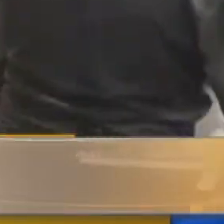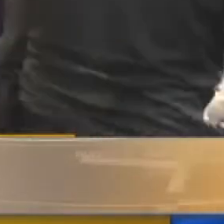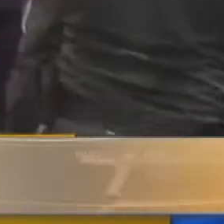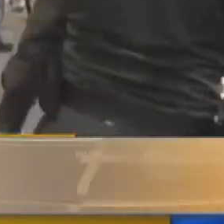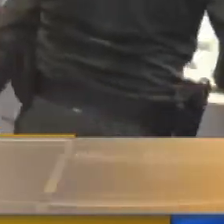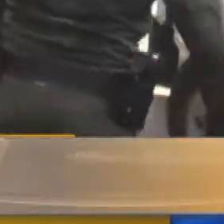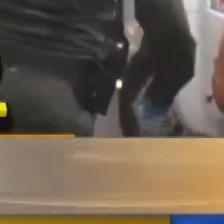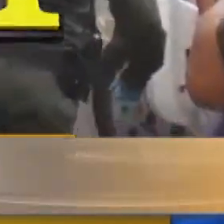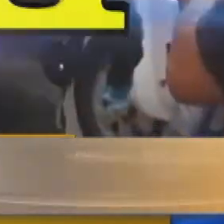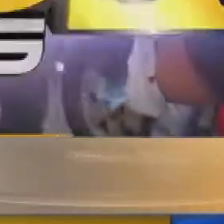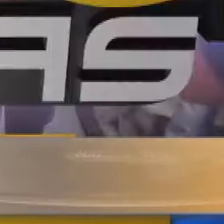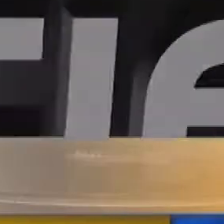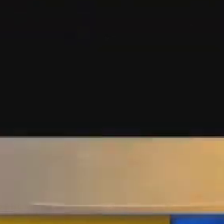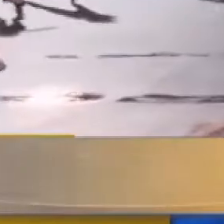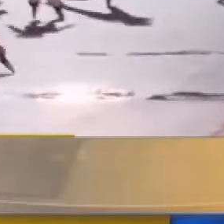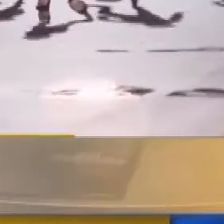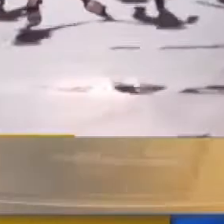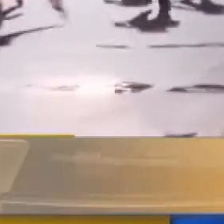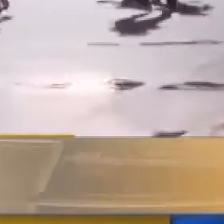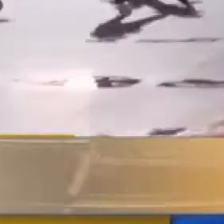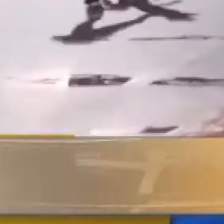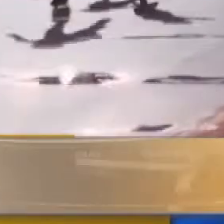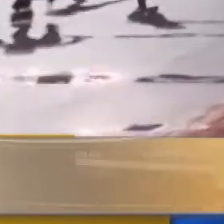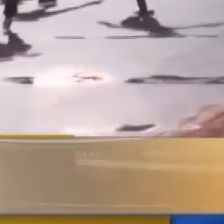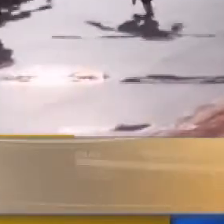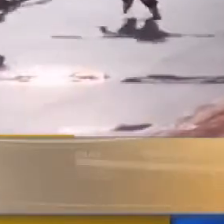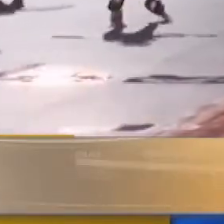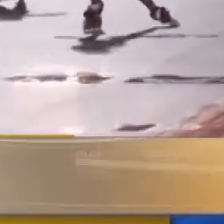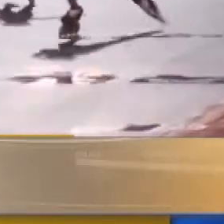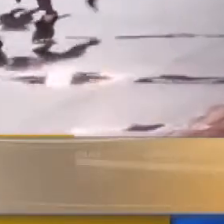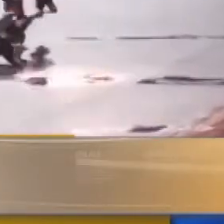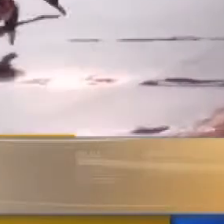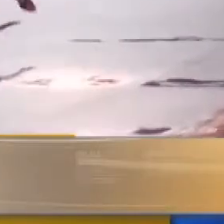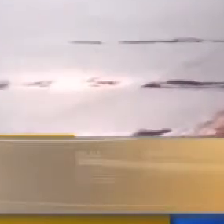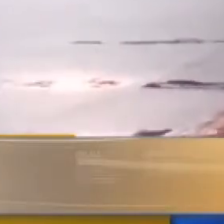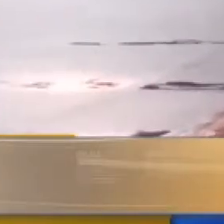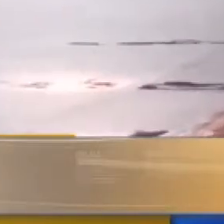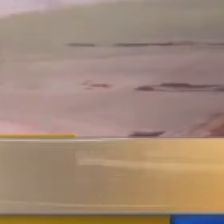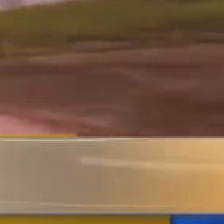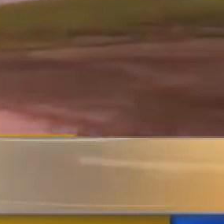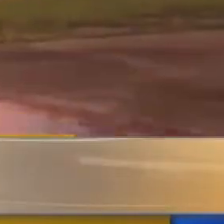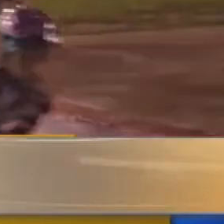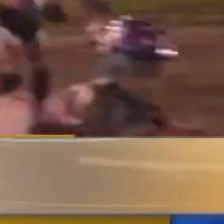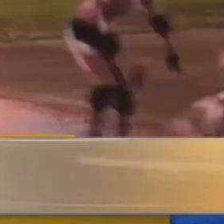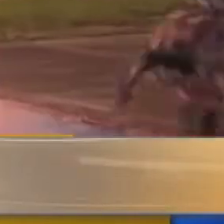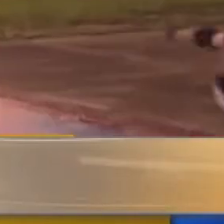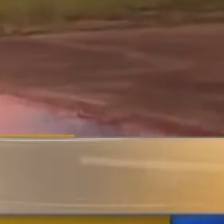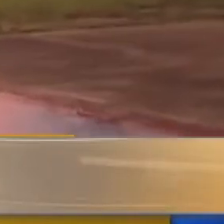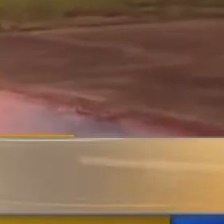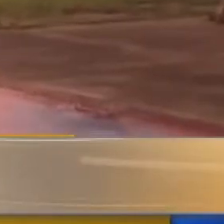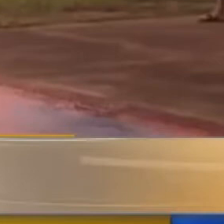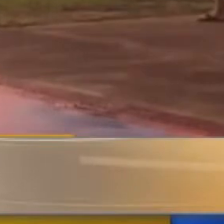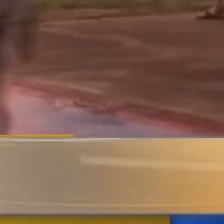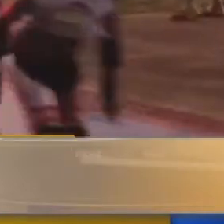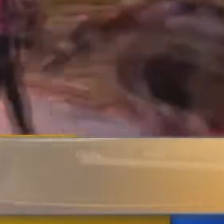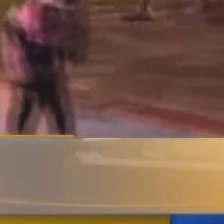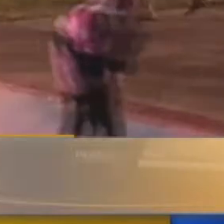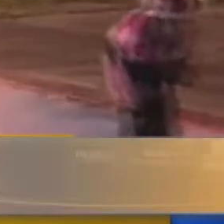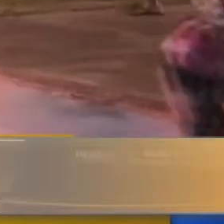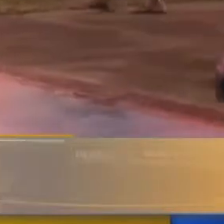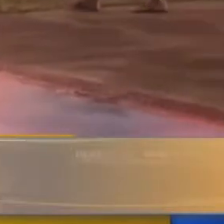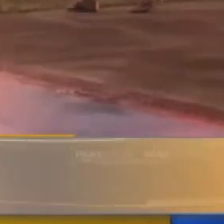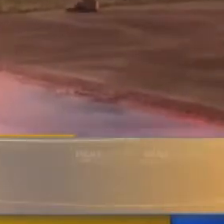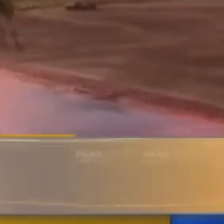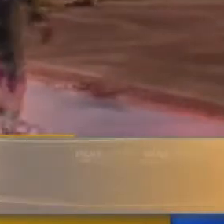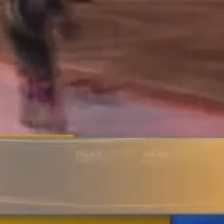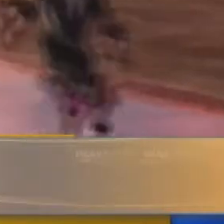club nocturno de la Comuna 1. Y en deportes, el Club Infantas distinguió a su mejor entrenador. La distinción la obtuvo quien dirige